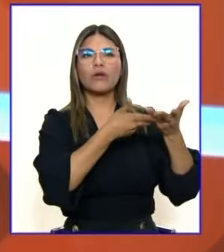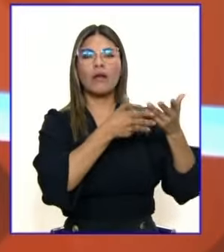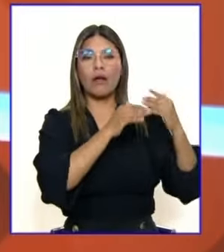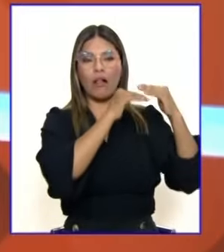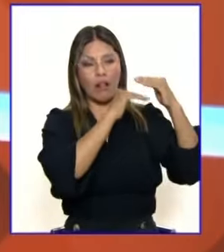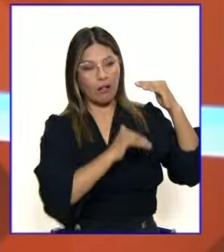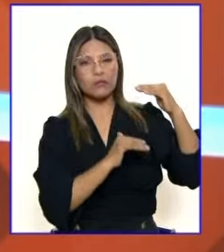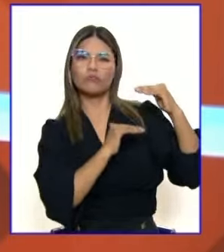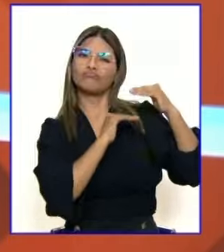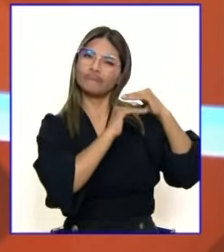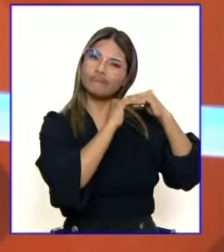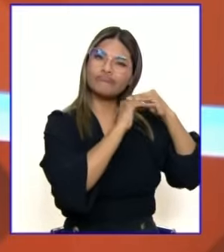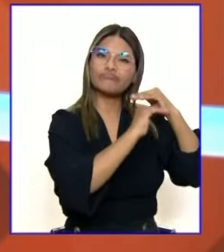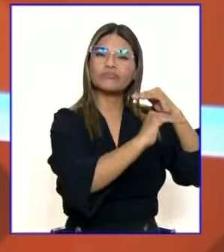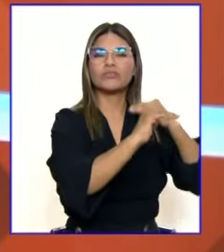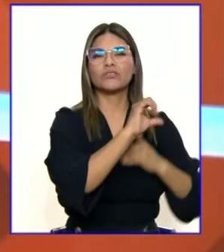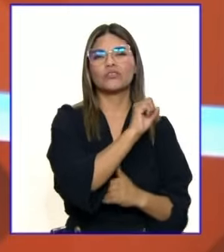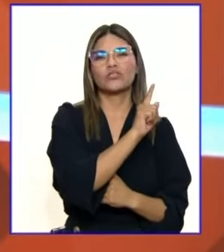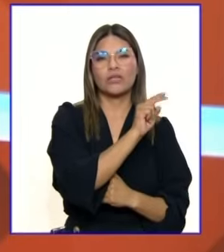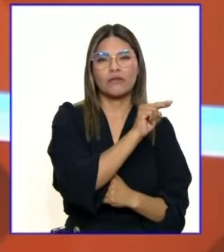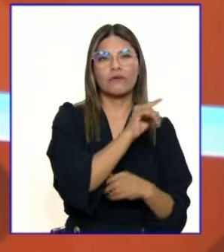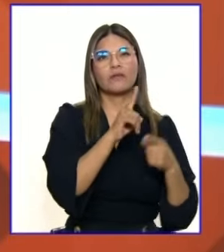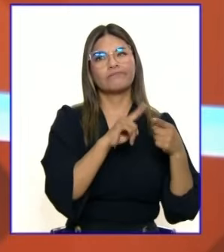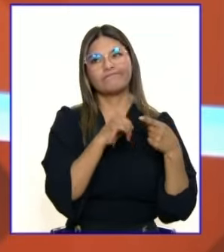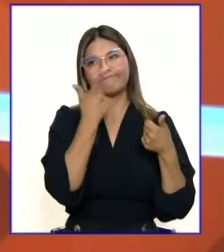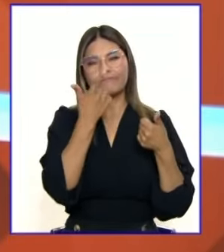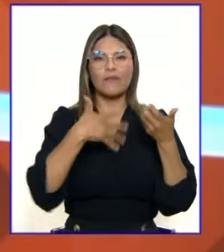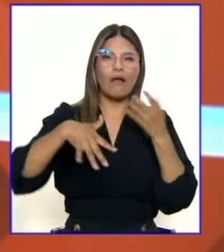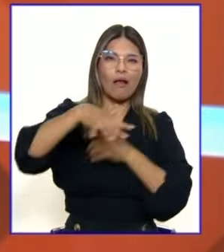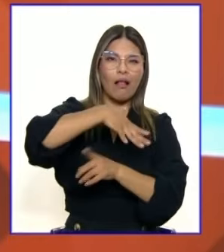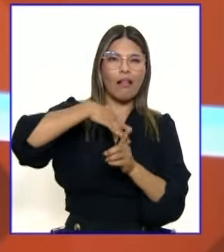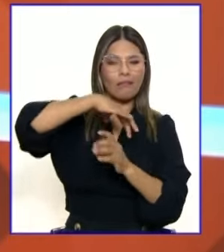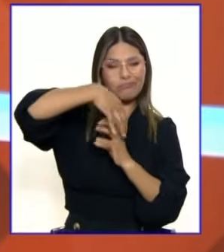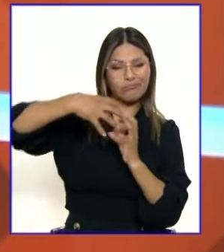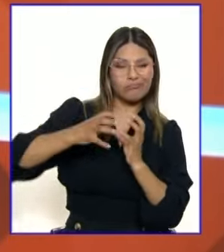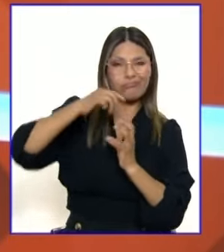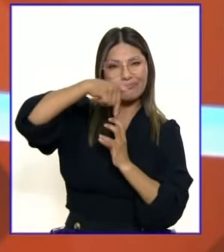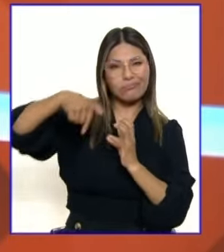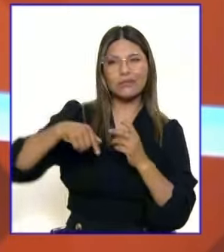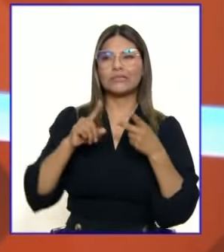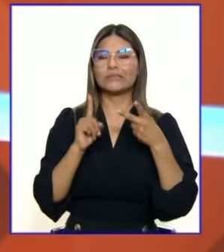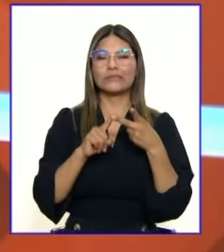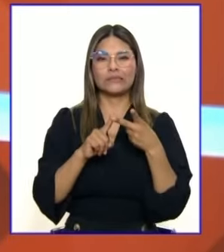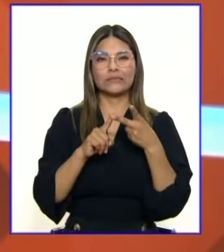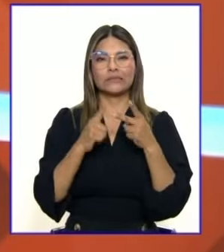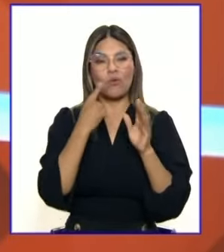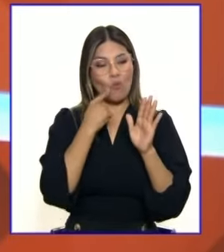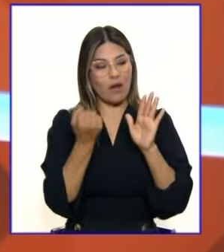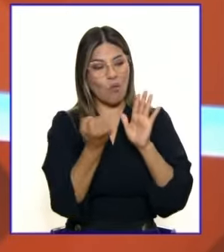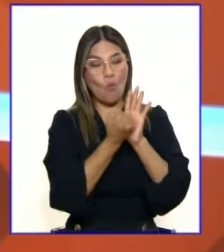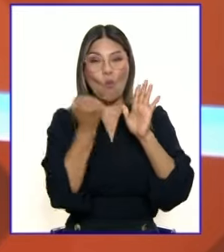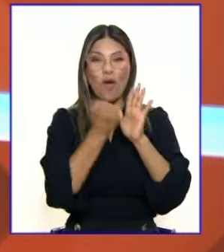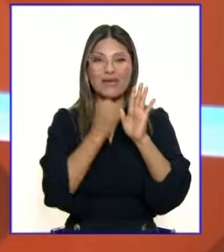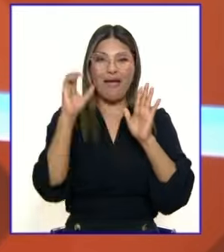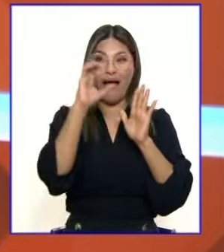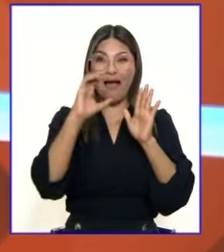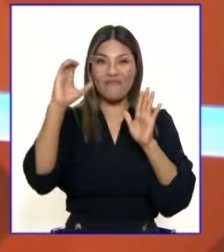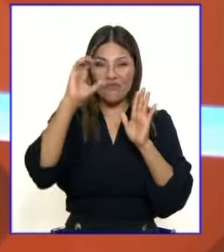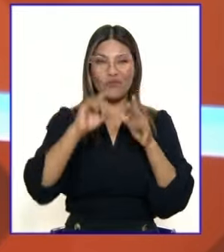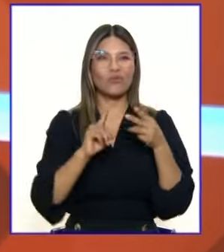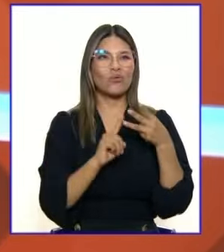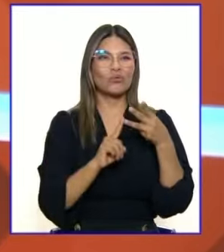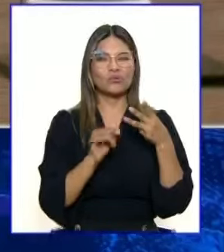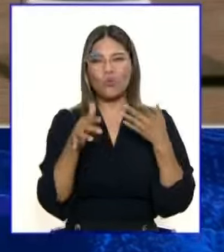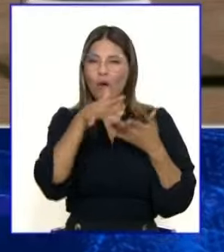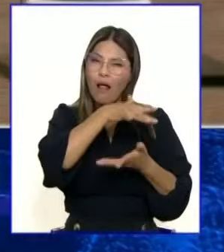climático, reducción de huella de carbono, economía circular, ciclo vía de productos, diseño, etcétera. Y las economías desarrolladas,